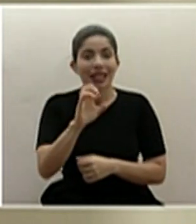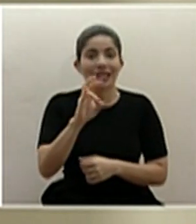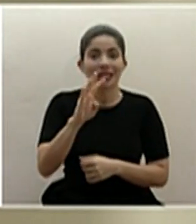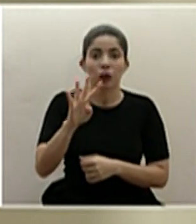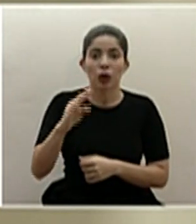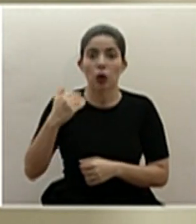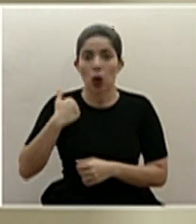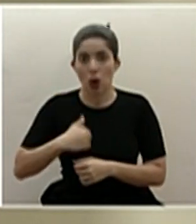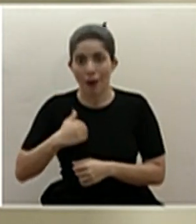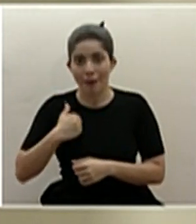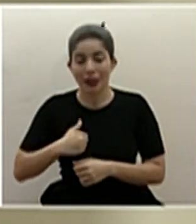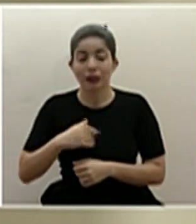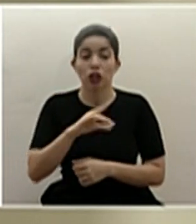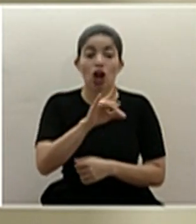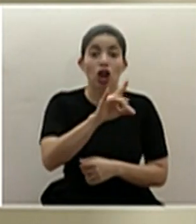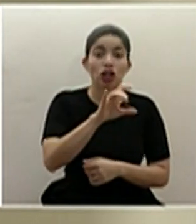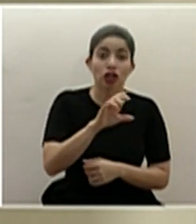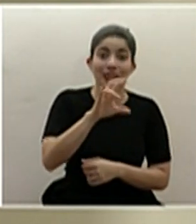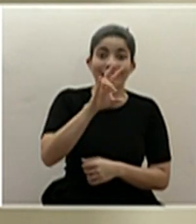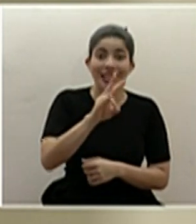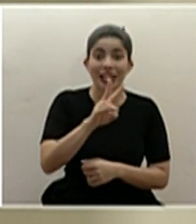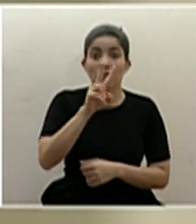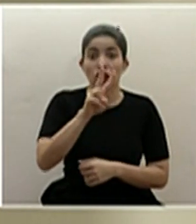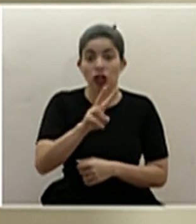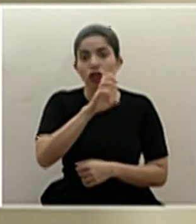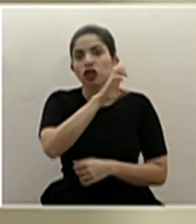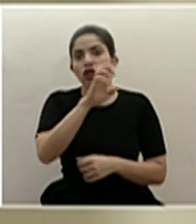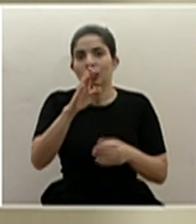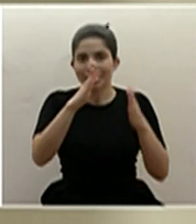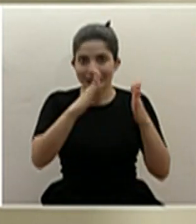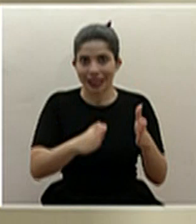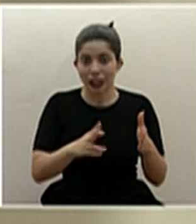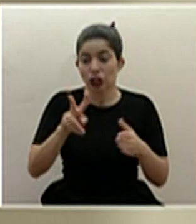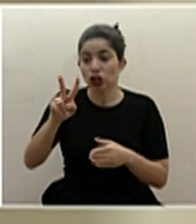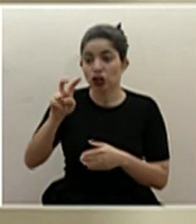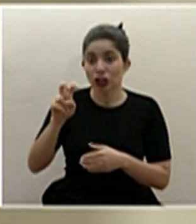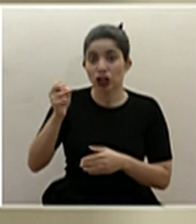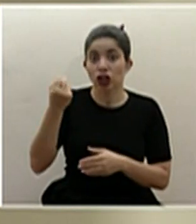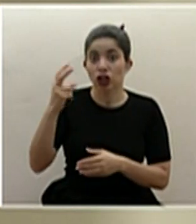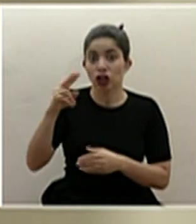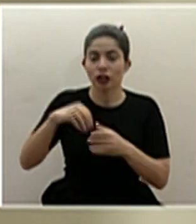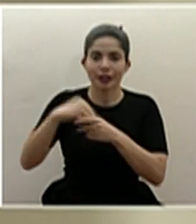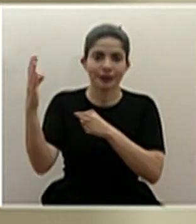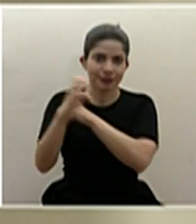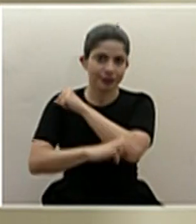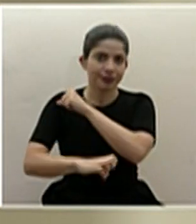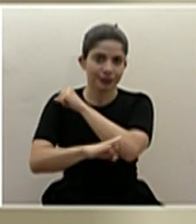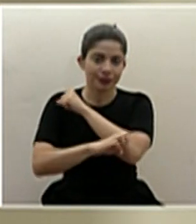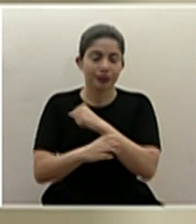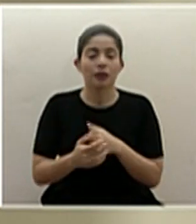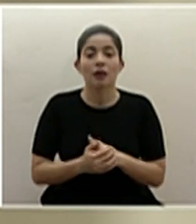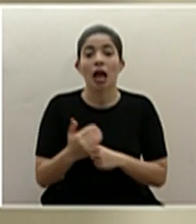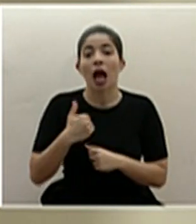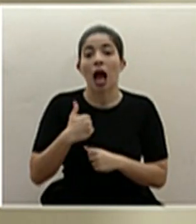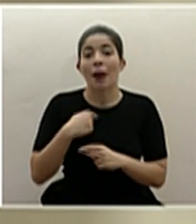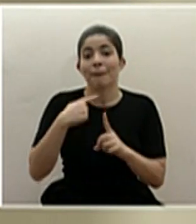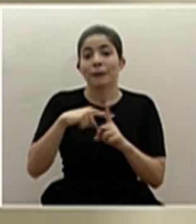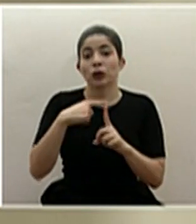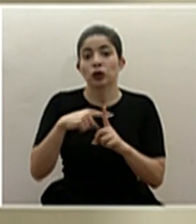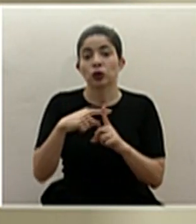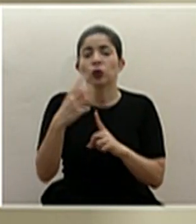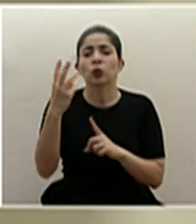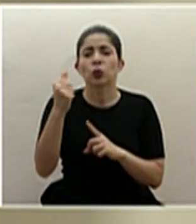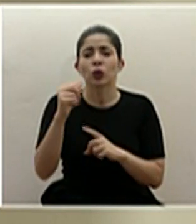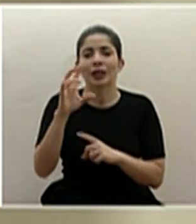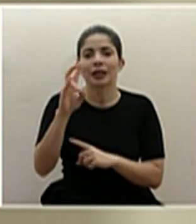574 hombres, de los cuales 872 son costarricenses y 212 son extranjeros. Tenemos casos positivos